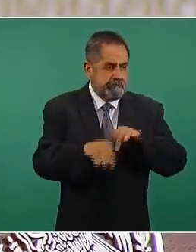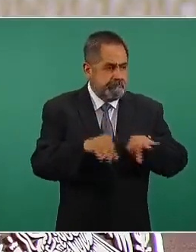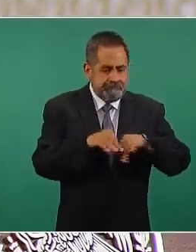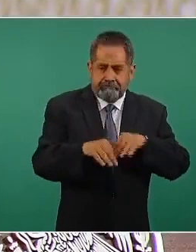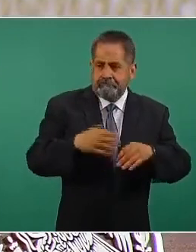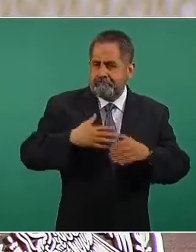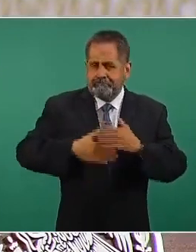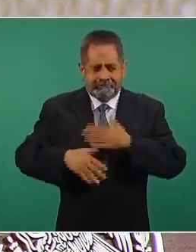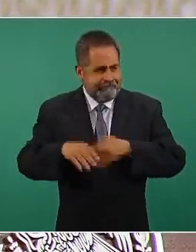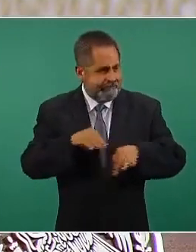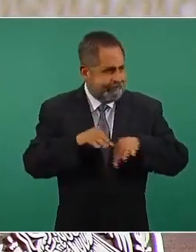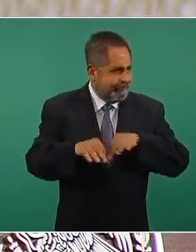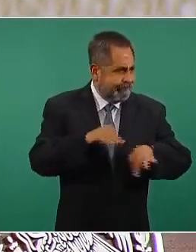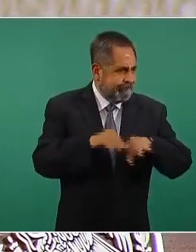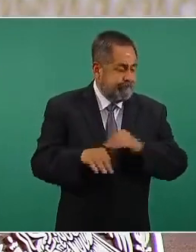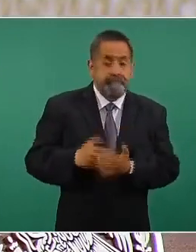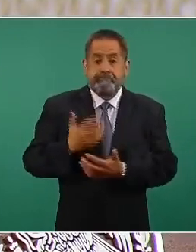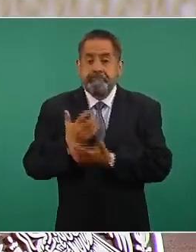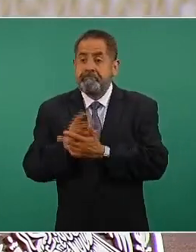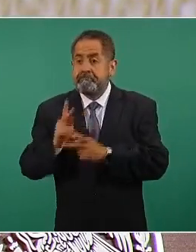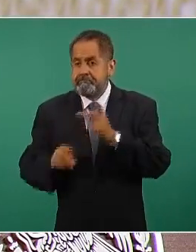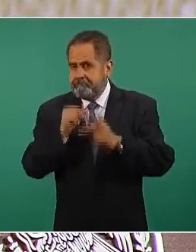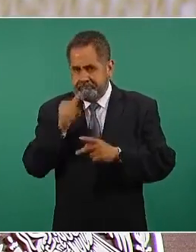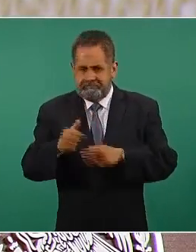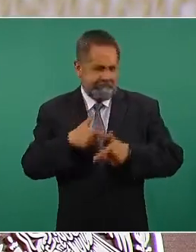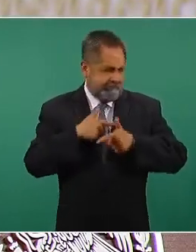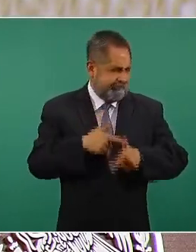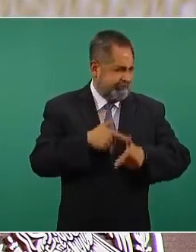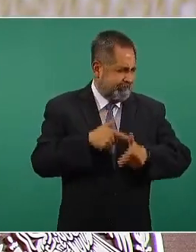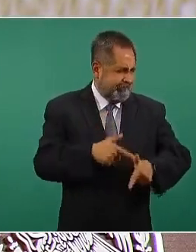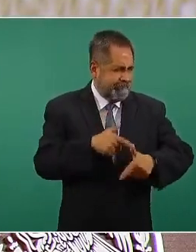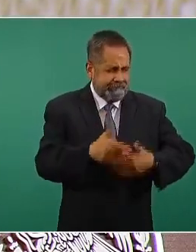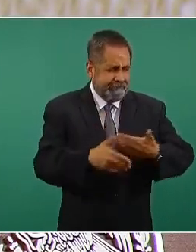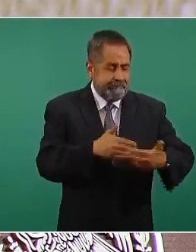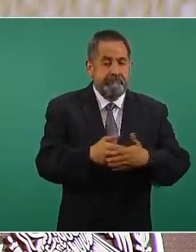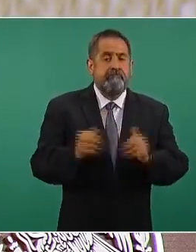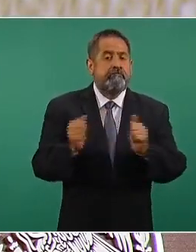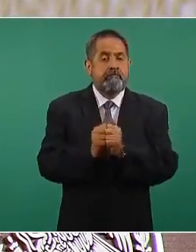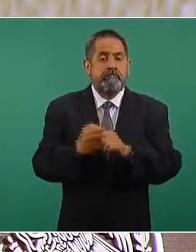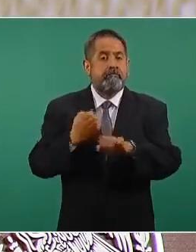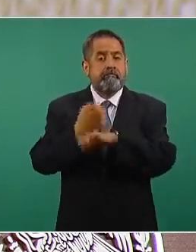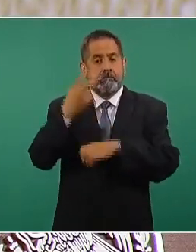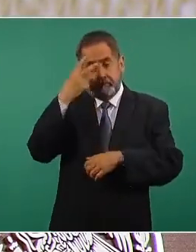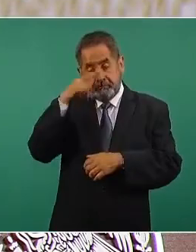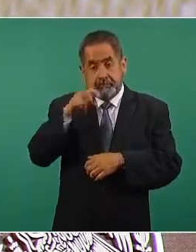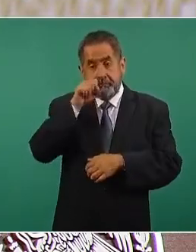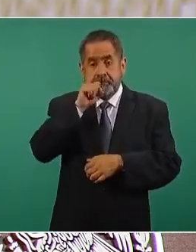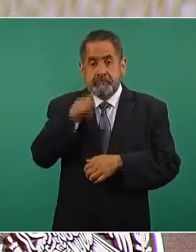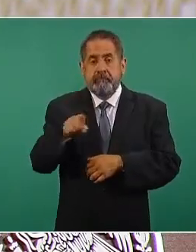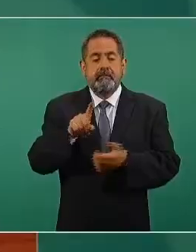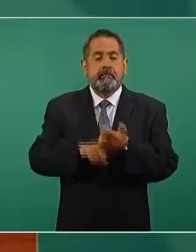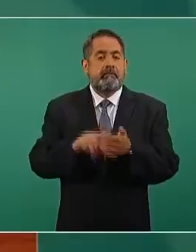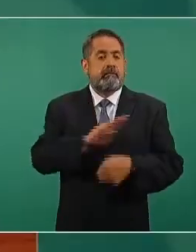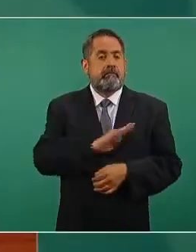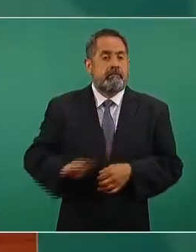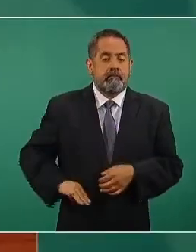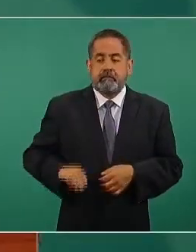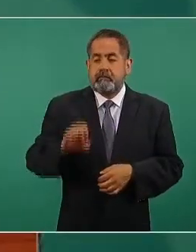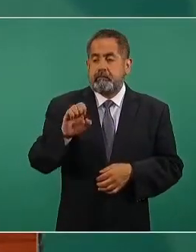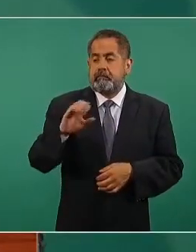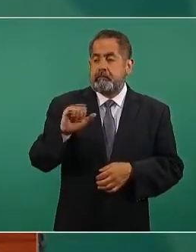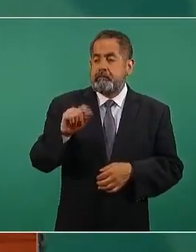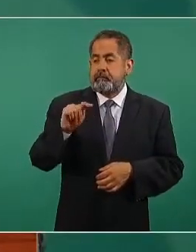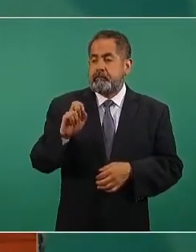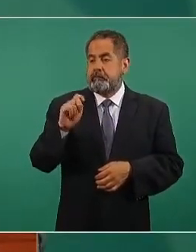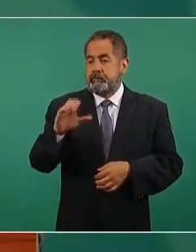descanso, sumado a ello también elementos del Gobierno del Estado de México y en particular del municipio de Ecatepec.